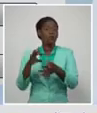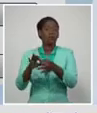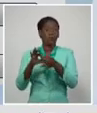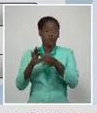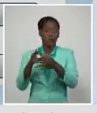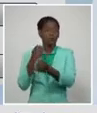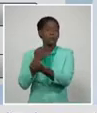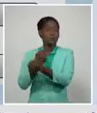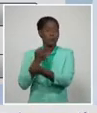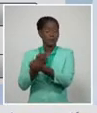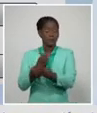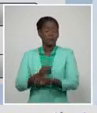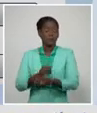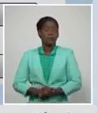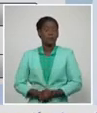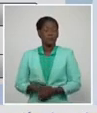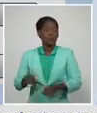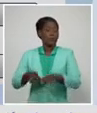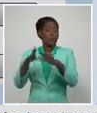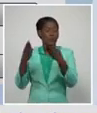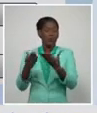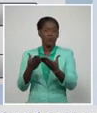pues